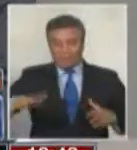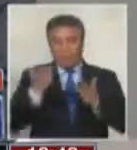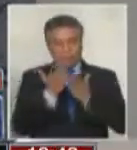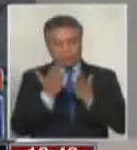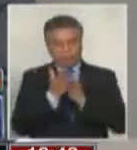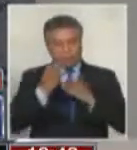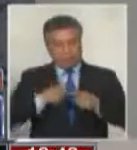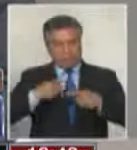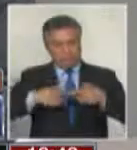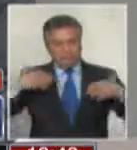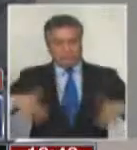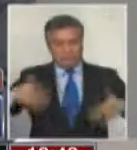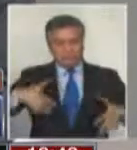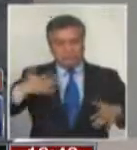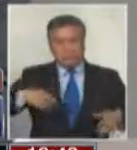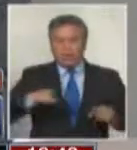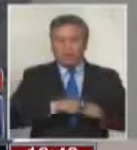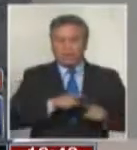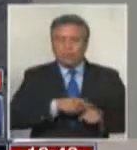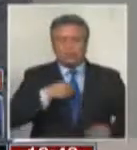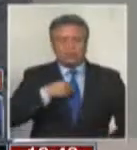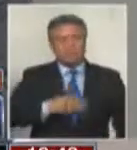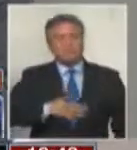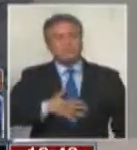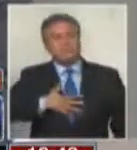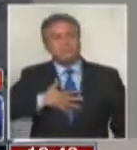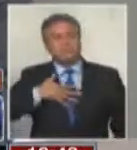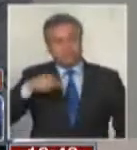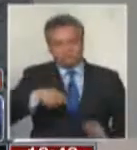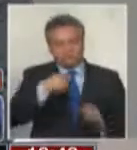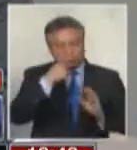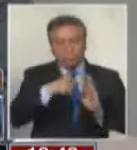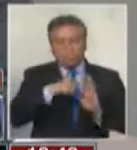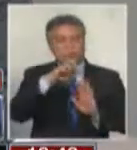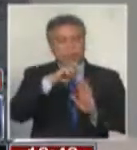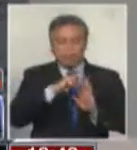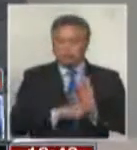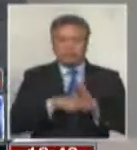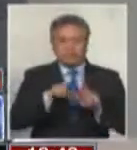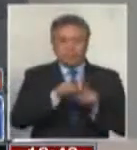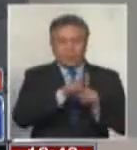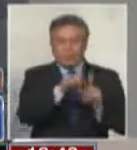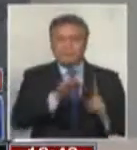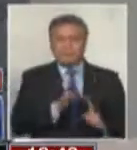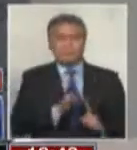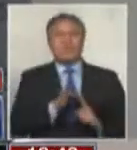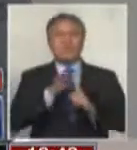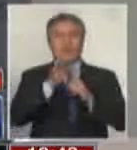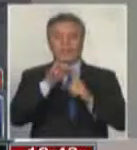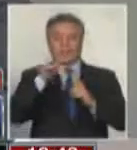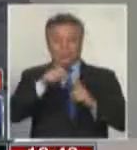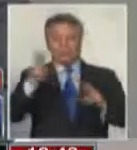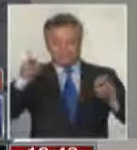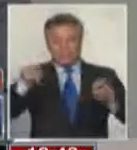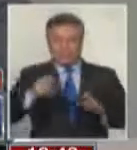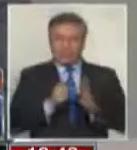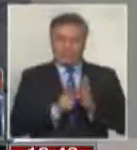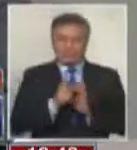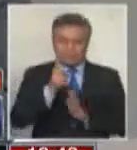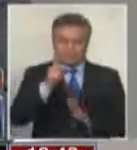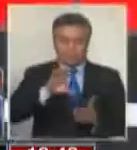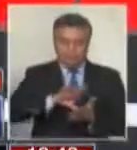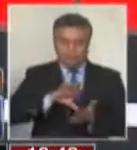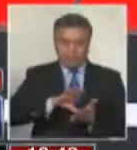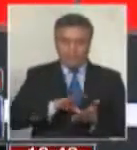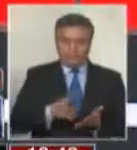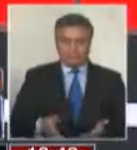quedó con una sensación de no ser este un club o que tuviera como prioridad esta área del desarrollo del país usted